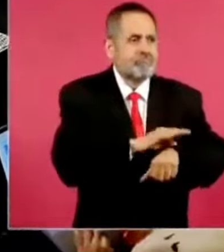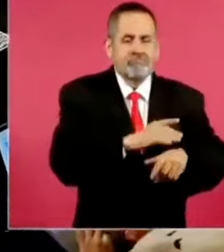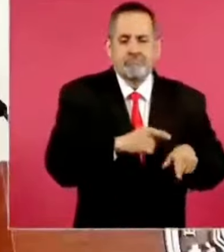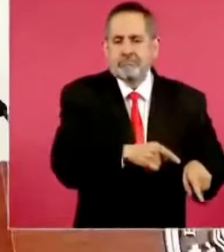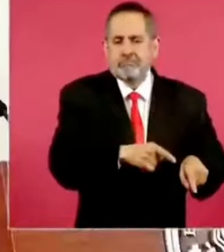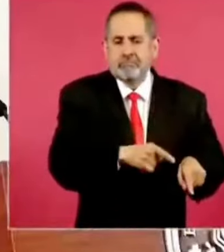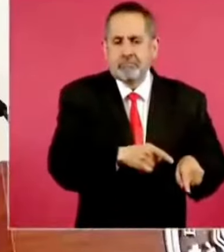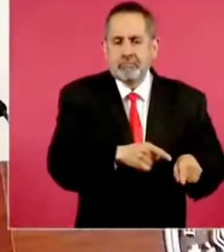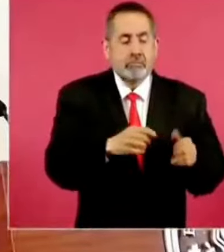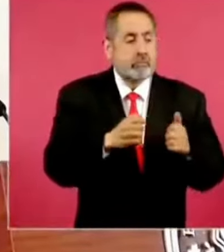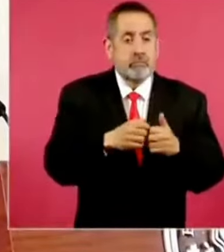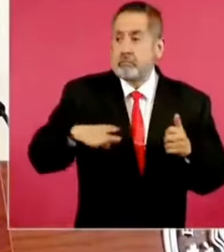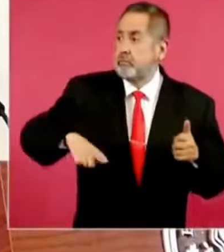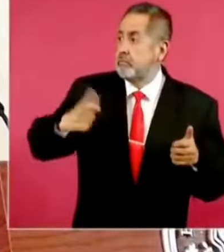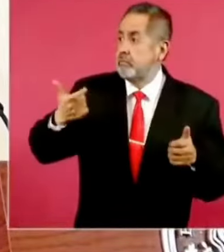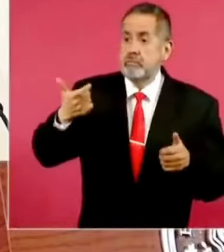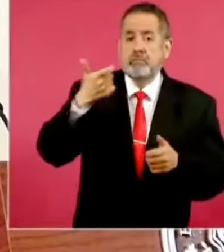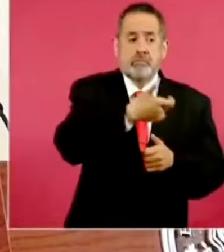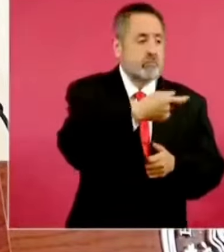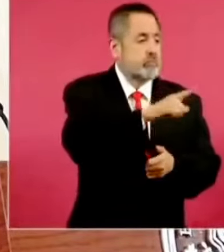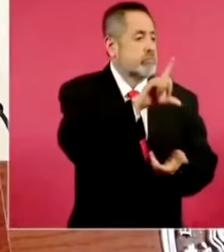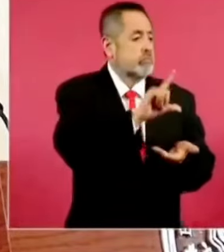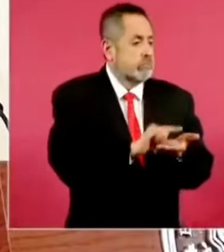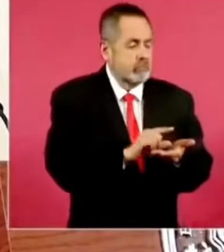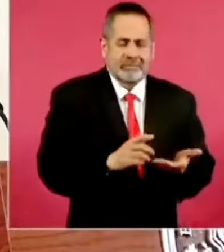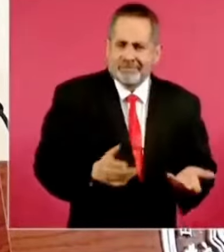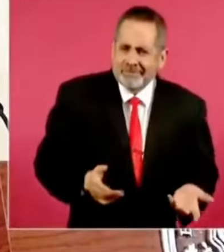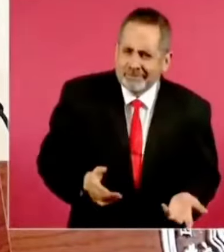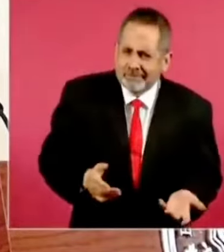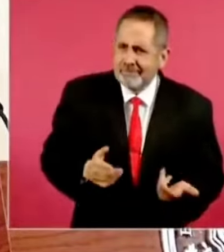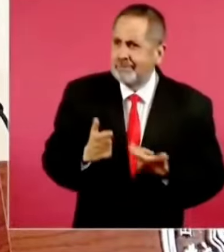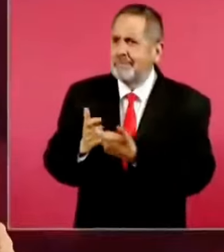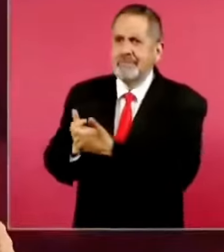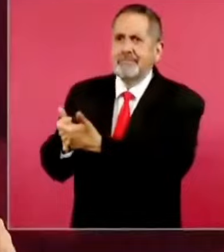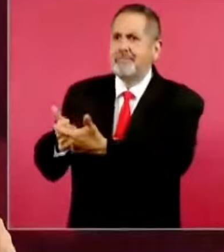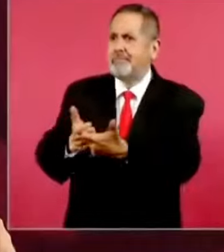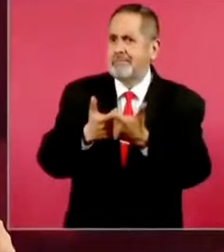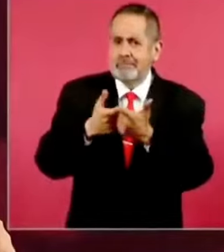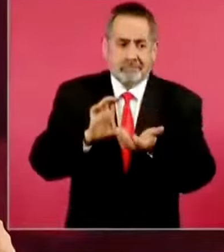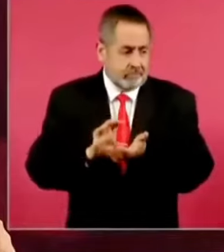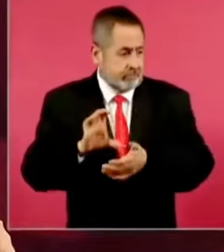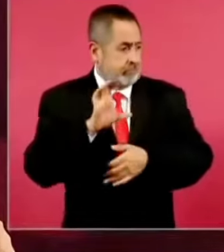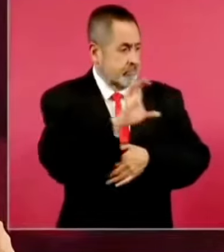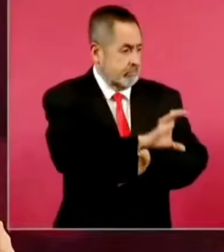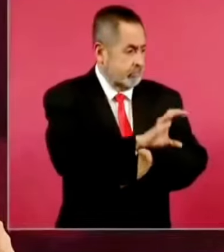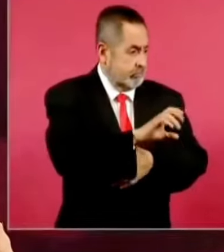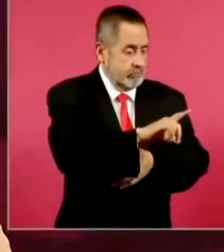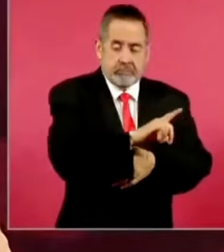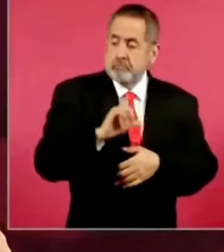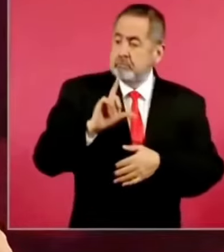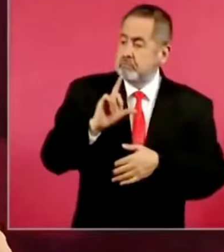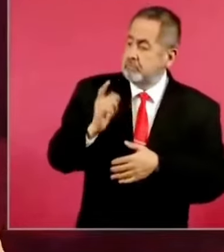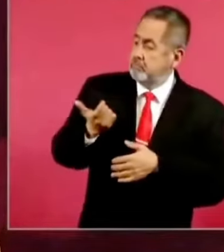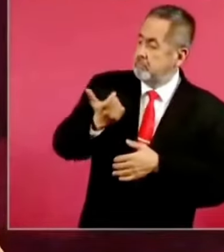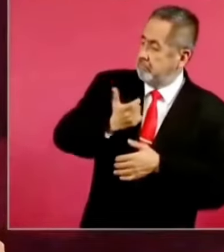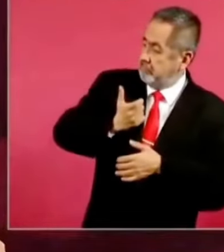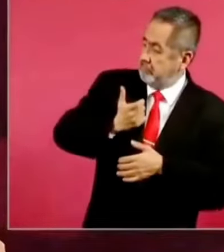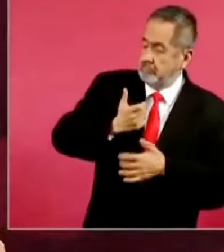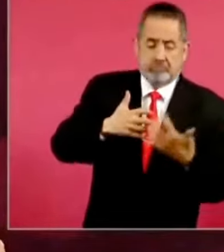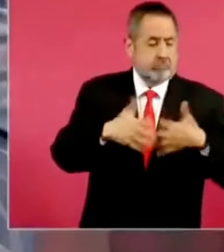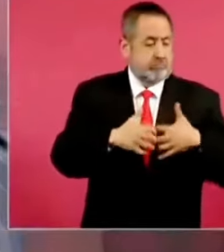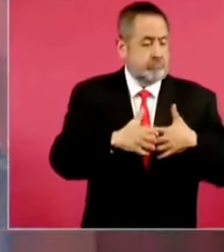con subsidio, que todos los mexicanos les paguemos subsidio a